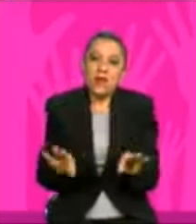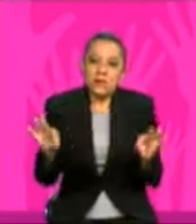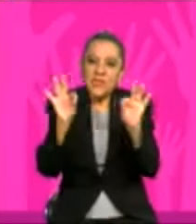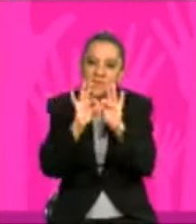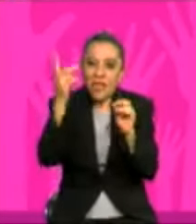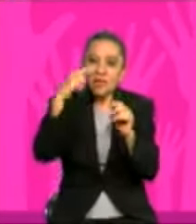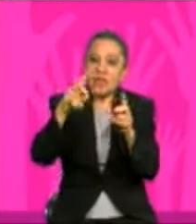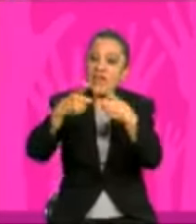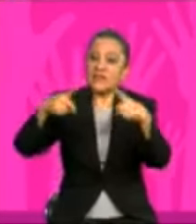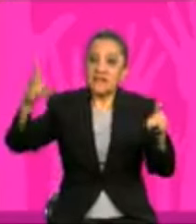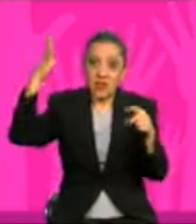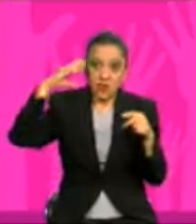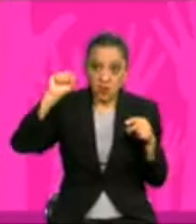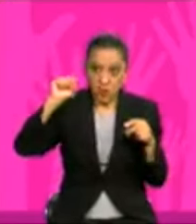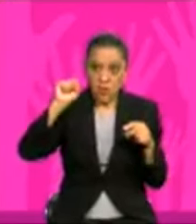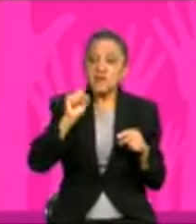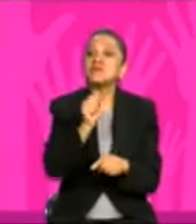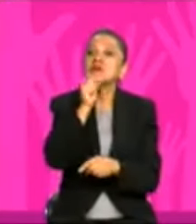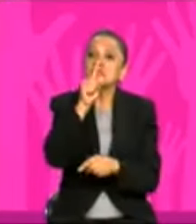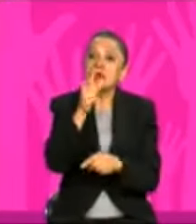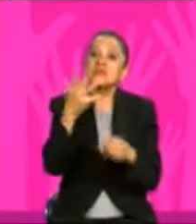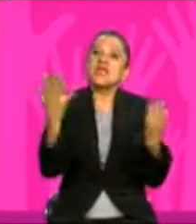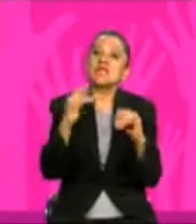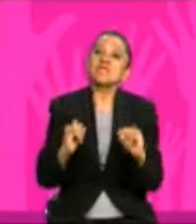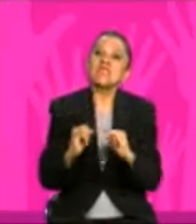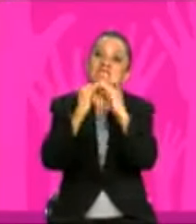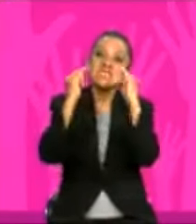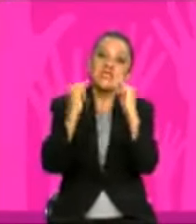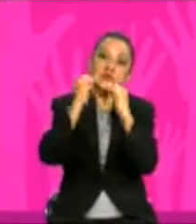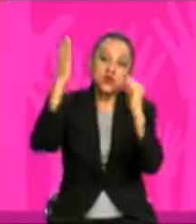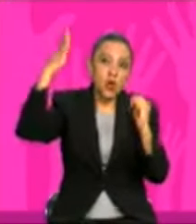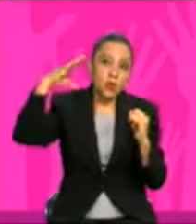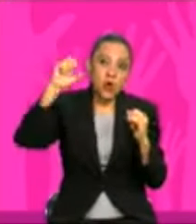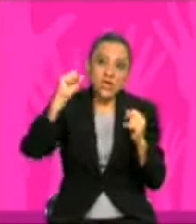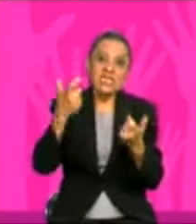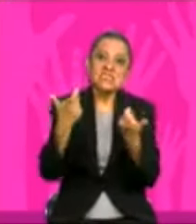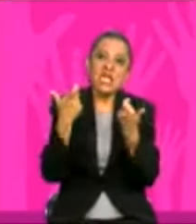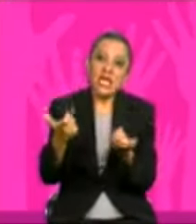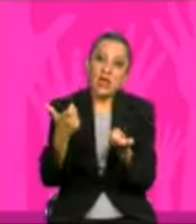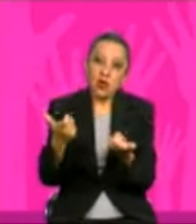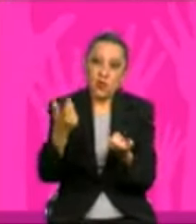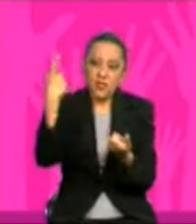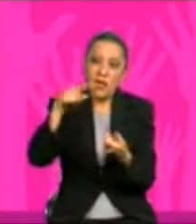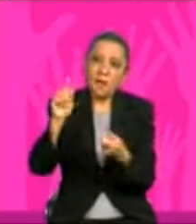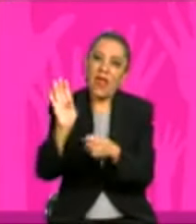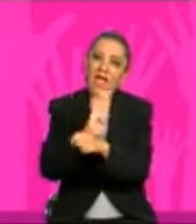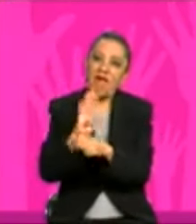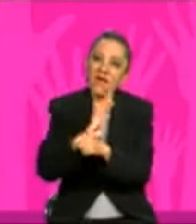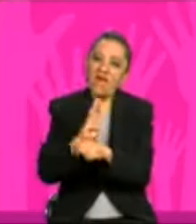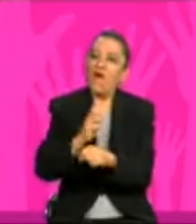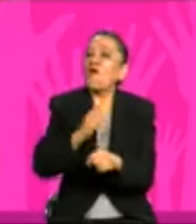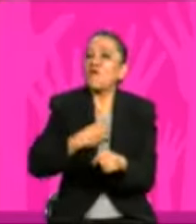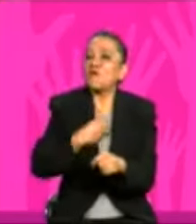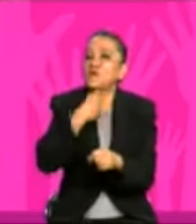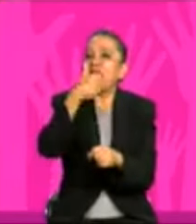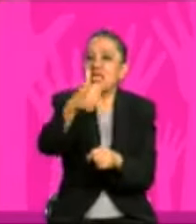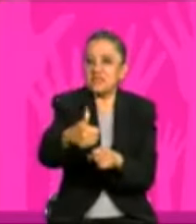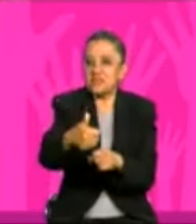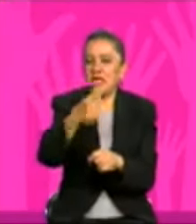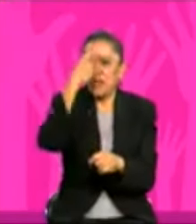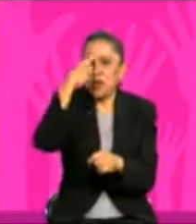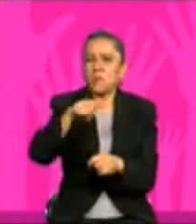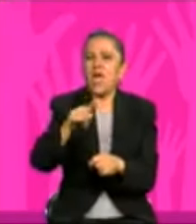a crear un instituto, el Instituto Morelense de Economía para el Bienestar, porque será un instituto